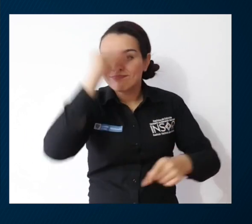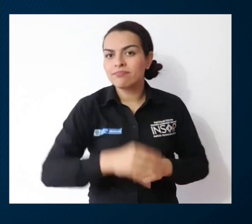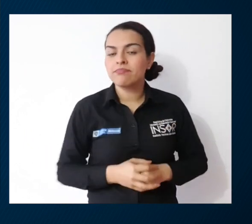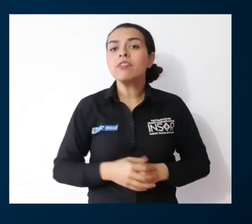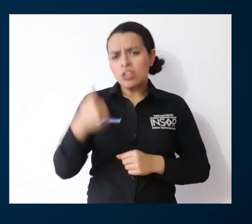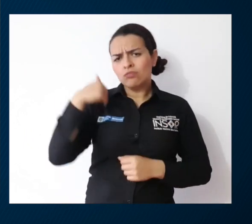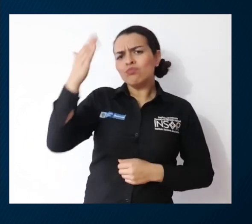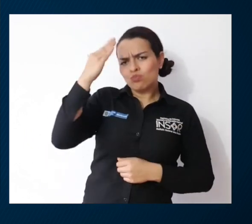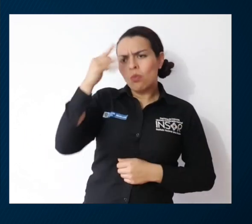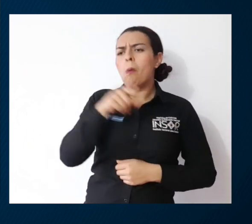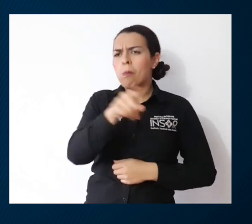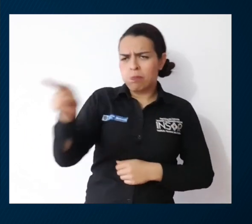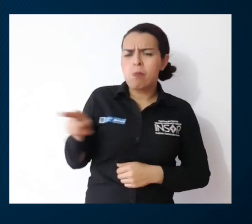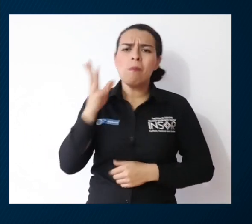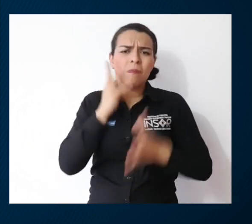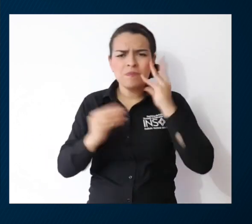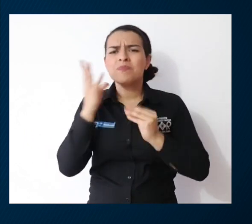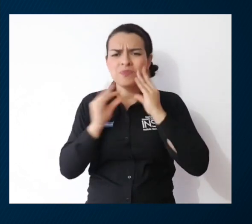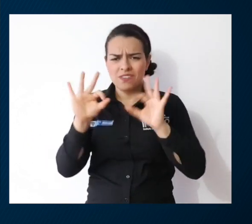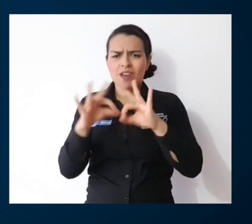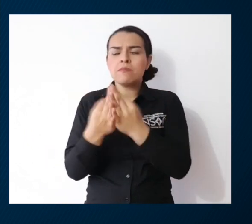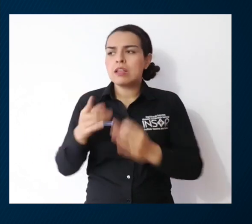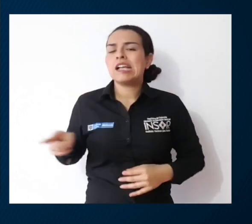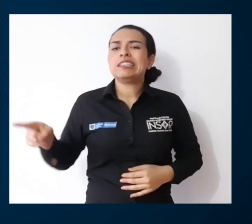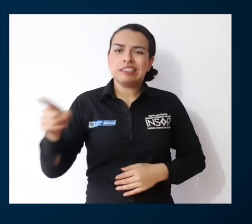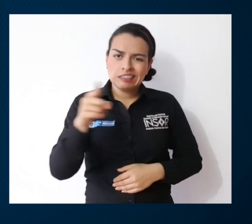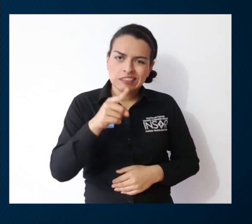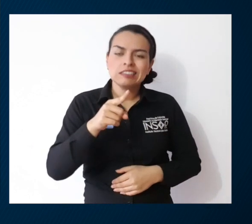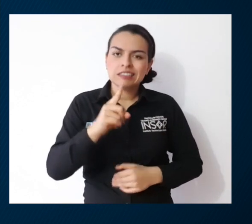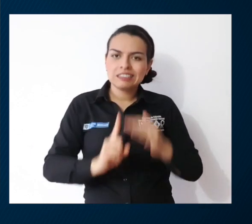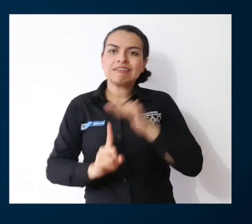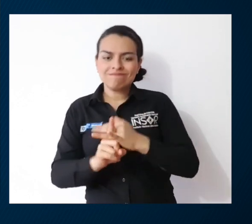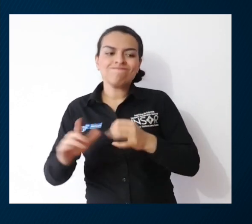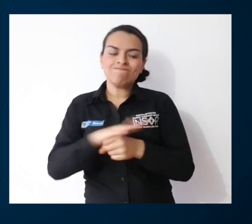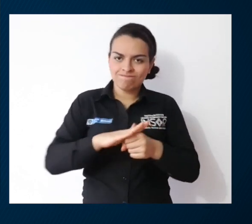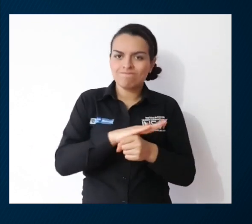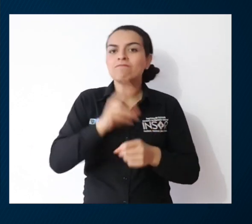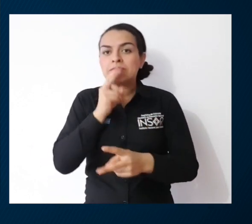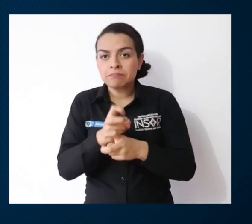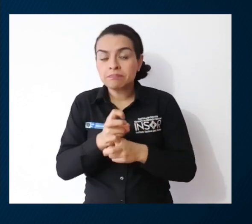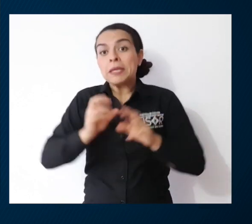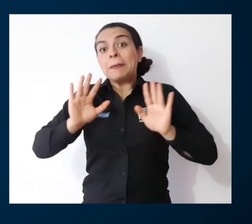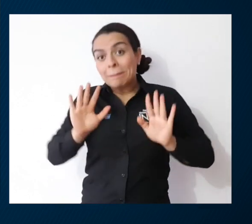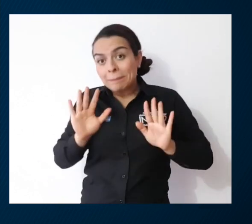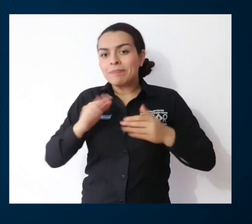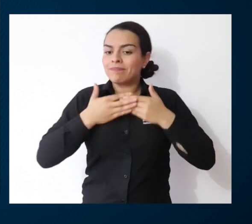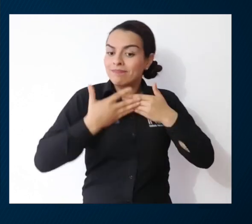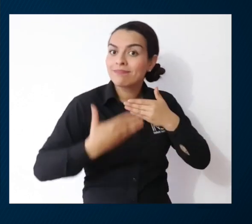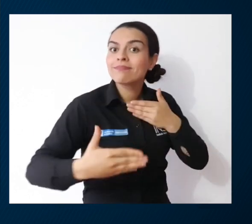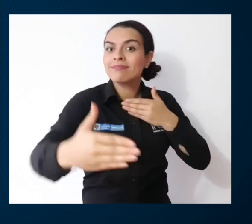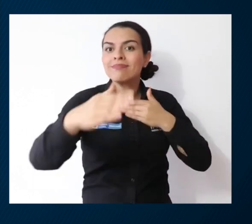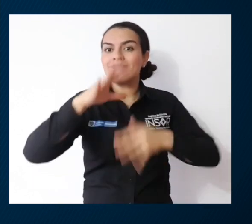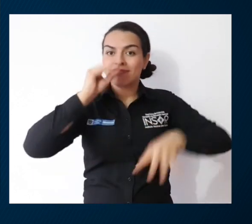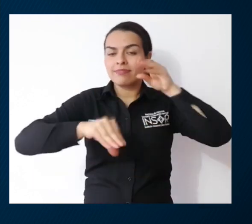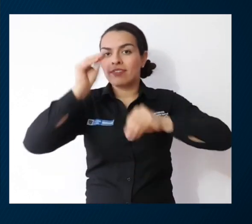experiencia educativa de muchas familias es dramática en este momento, pero el aprendizaje en el largo plazo y en lo